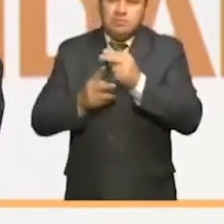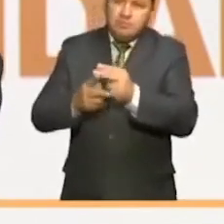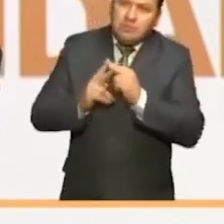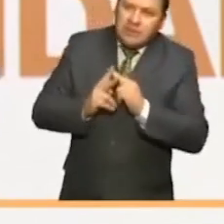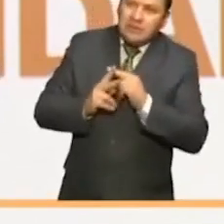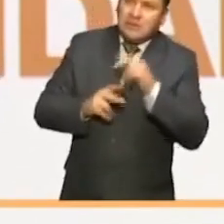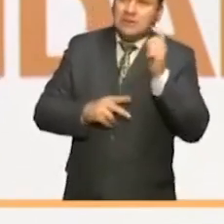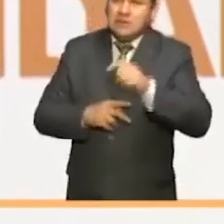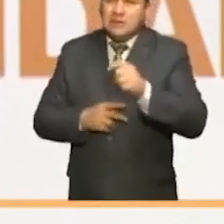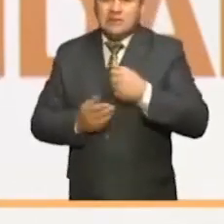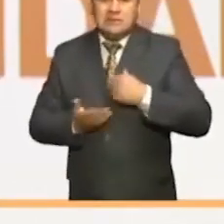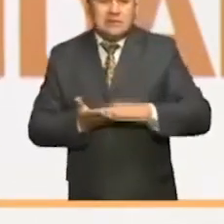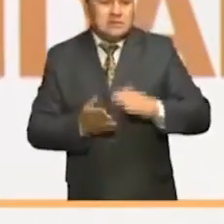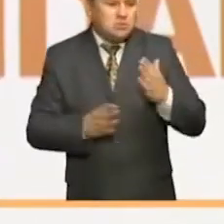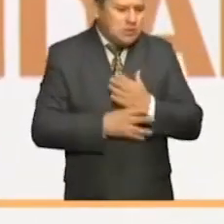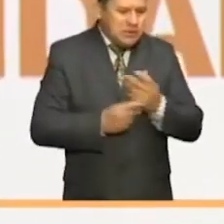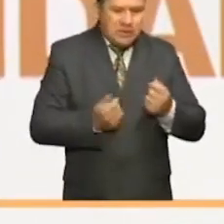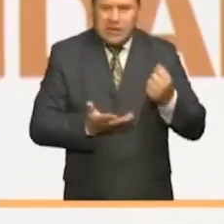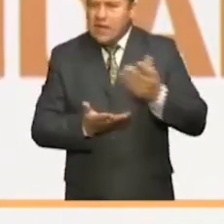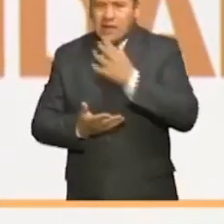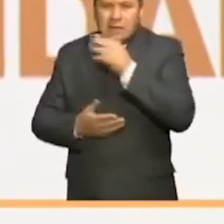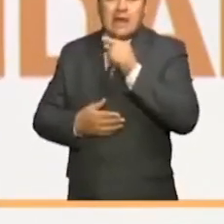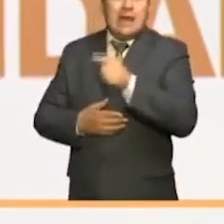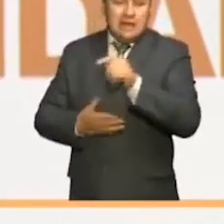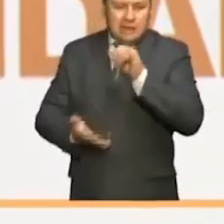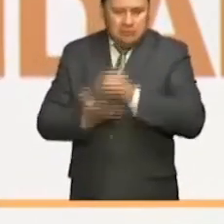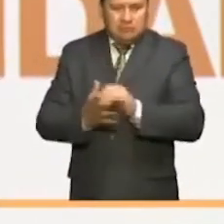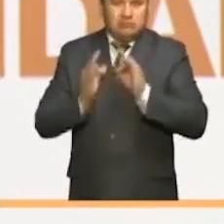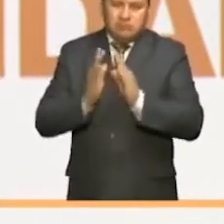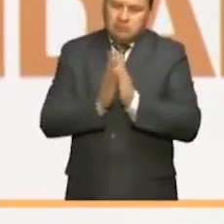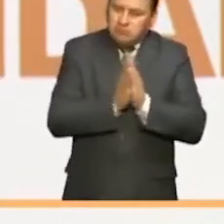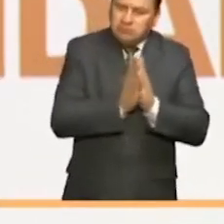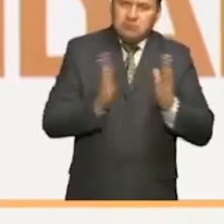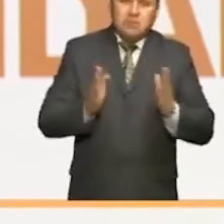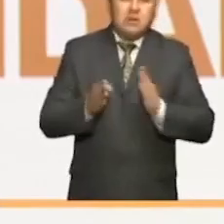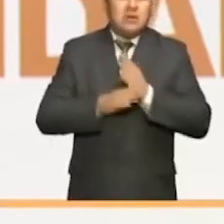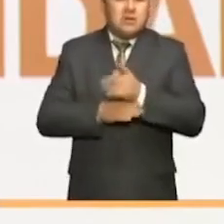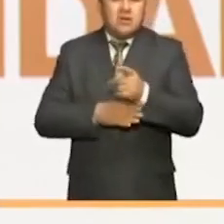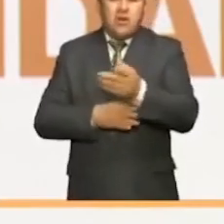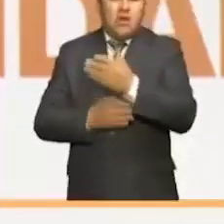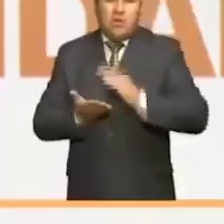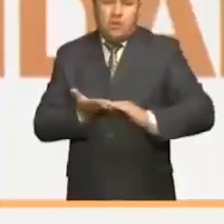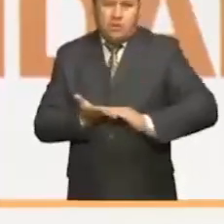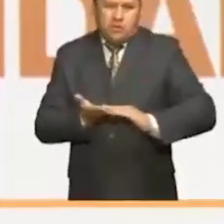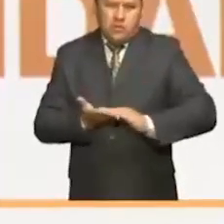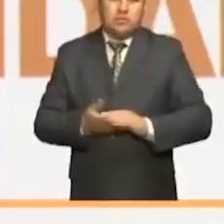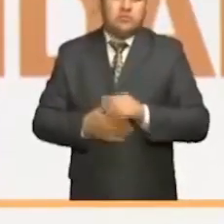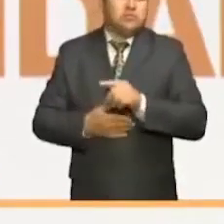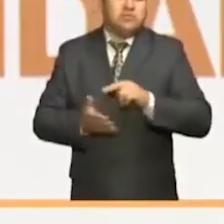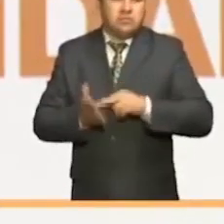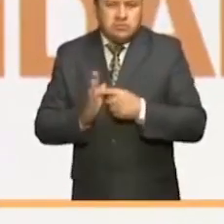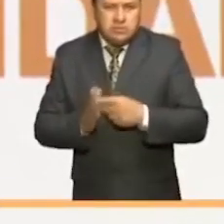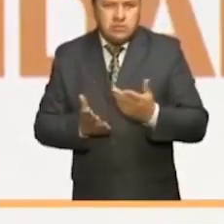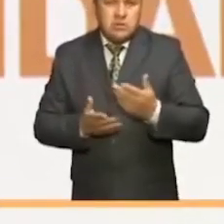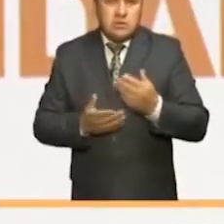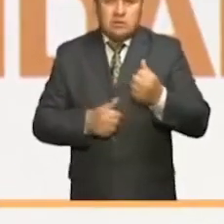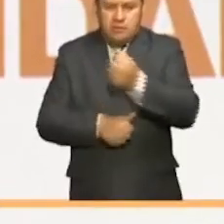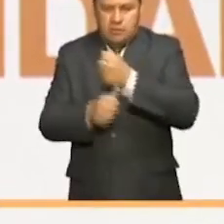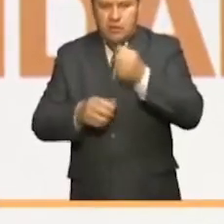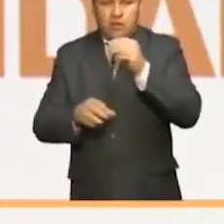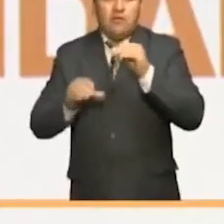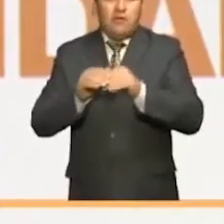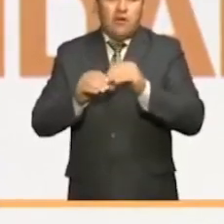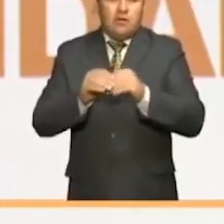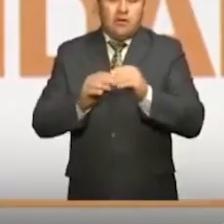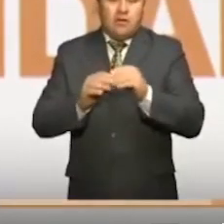y para apalancar mayores inversiones están garantizados a través de otros mecanismos como son la capitalización del fondo